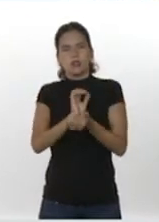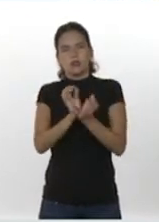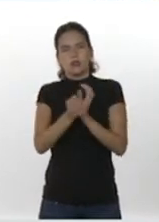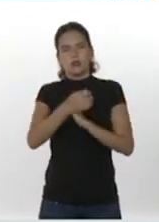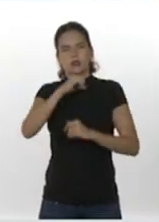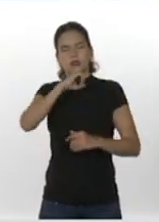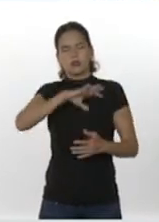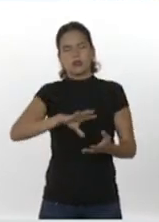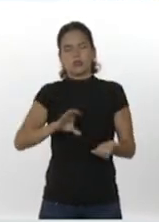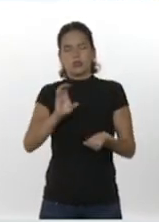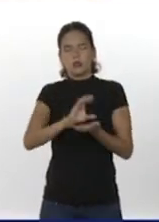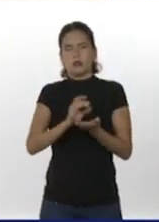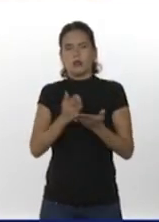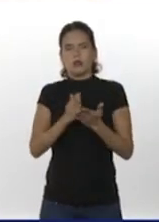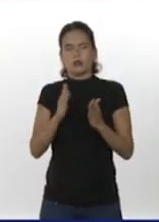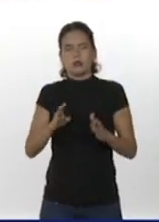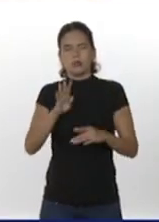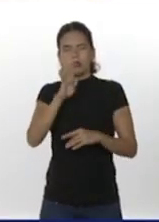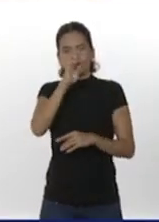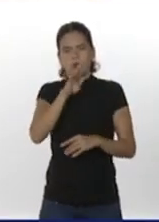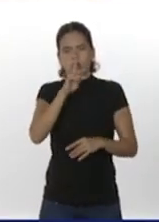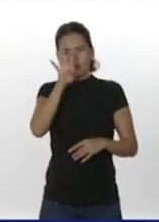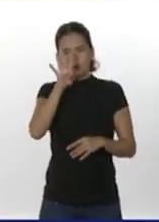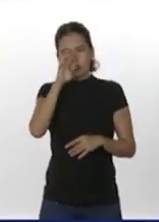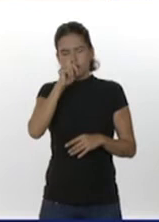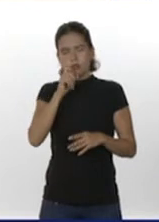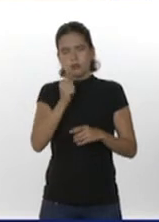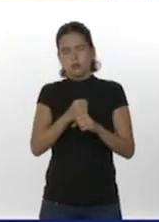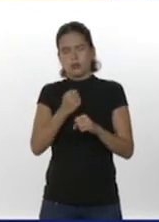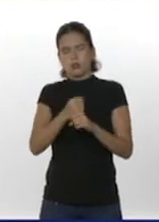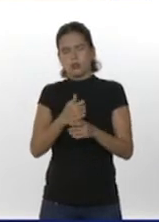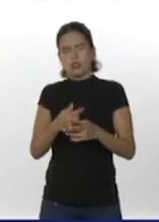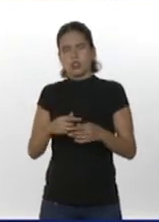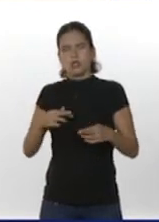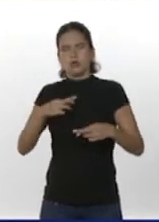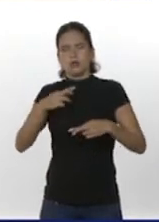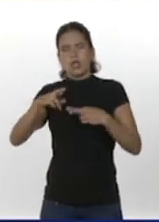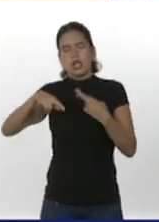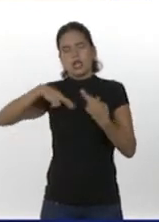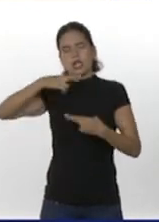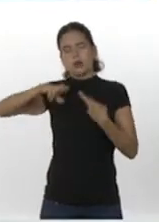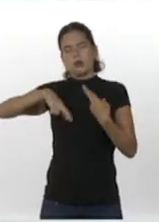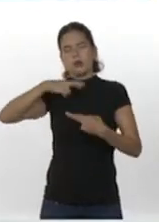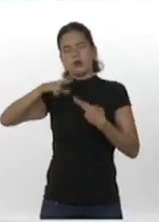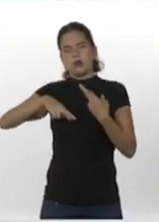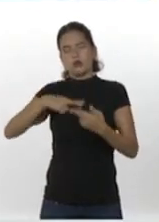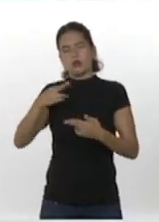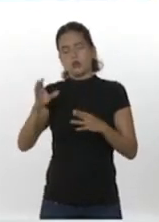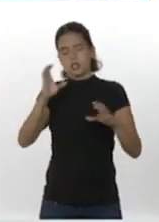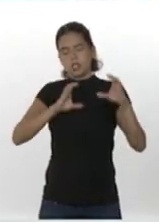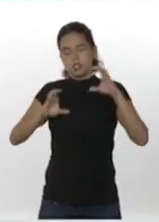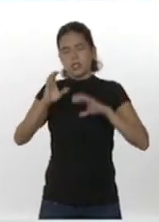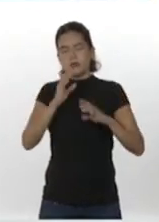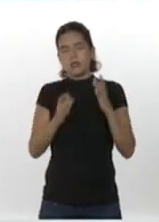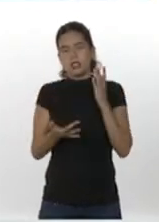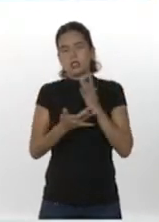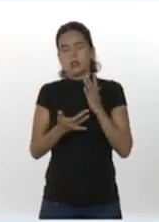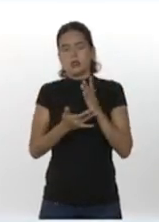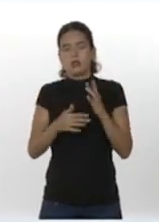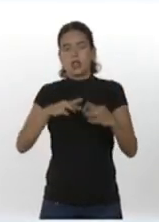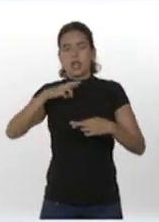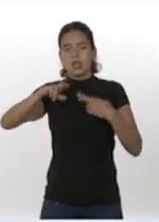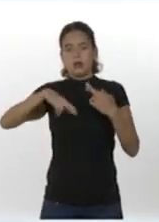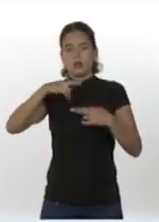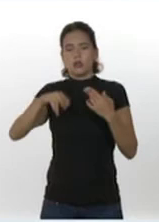ciudadanía. Para nuestros estudiantes de cuarto año vamos a trabajar sobre la revolución científica y tecnológica, teniendo en cuenta que una revolución es un